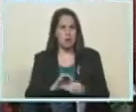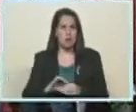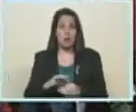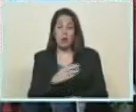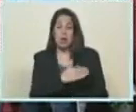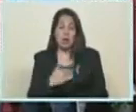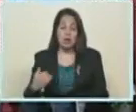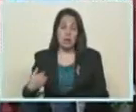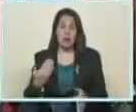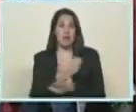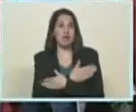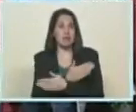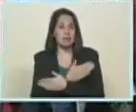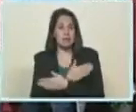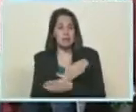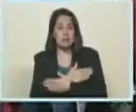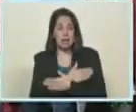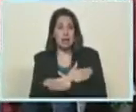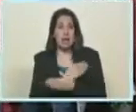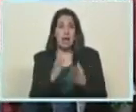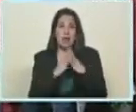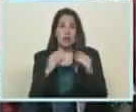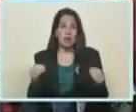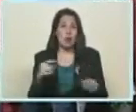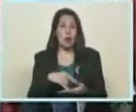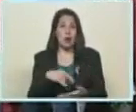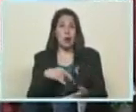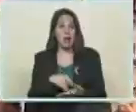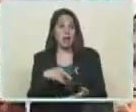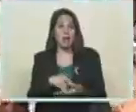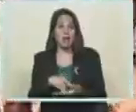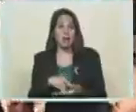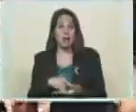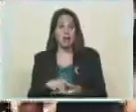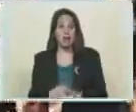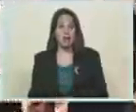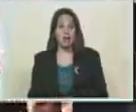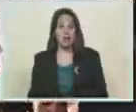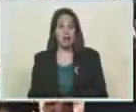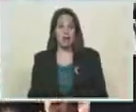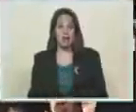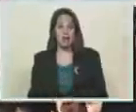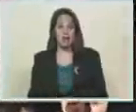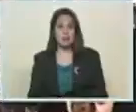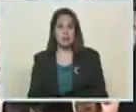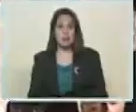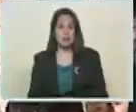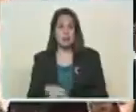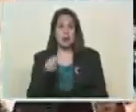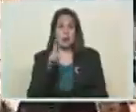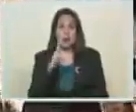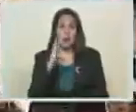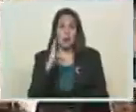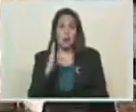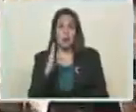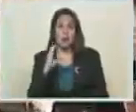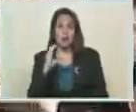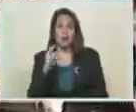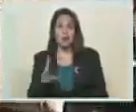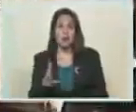Quiero felicitar a los CLAP del Estado Carabobo, a la UVC,